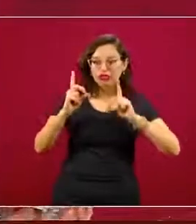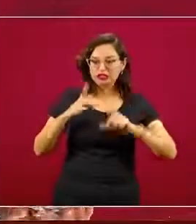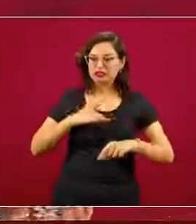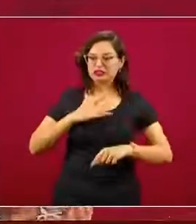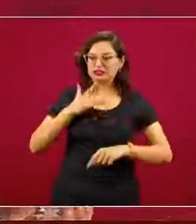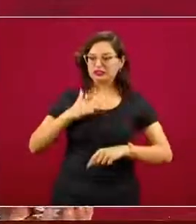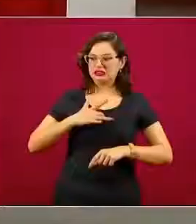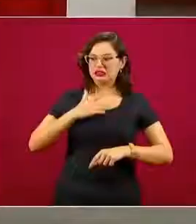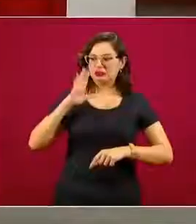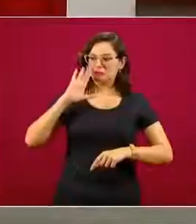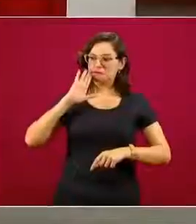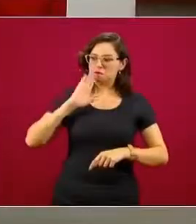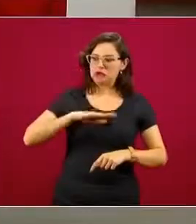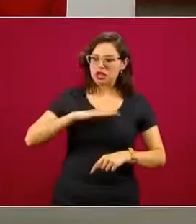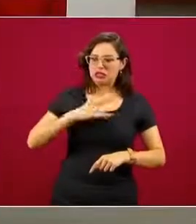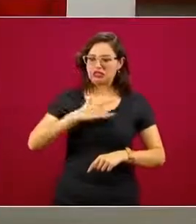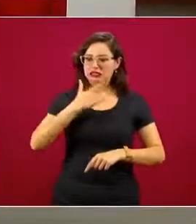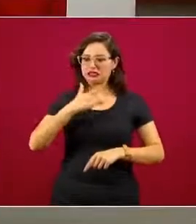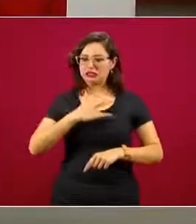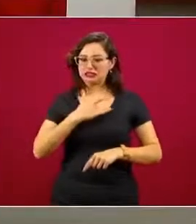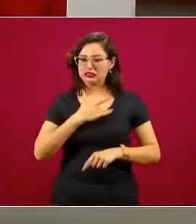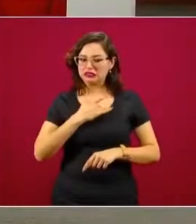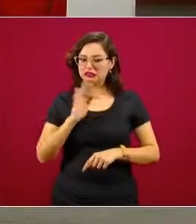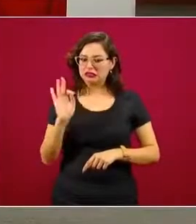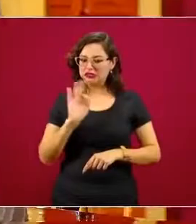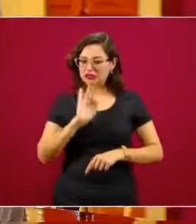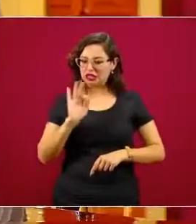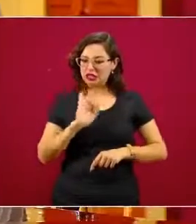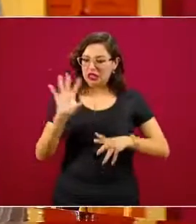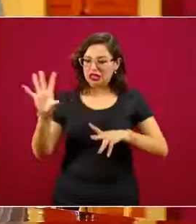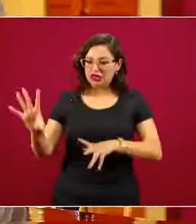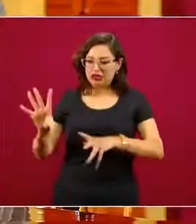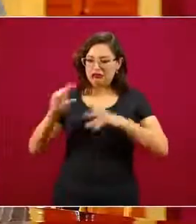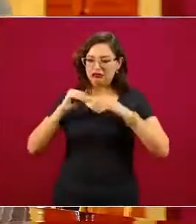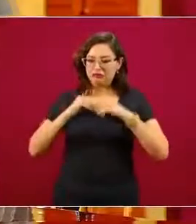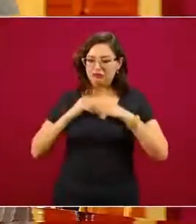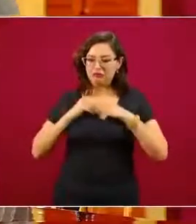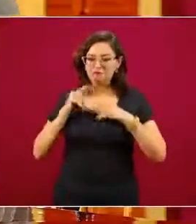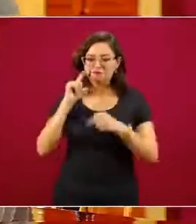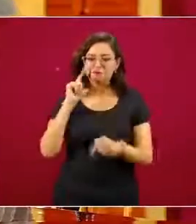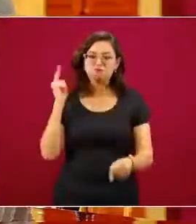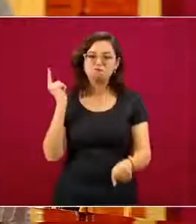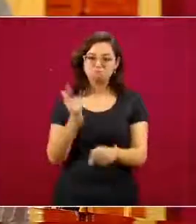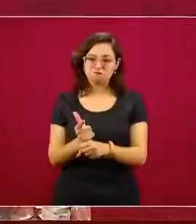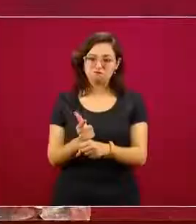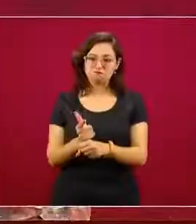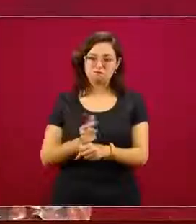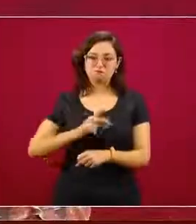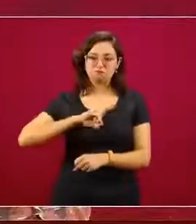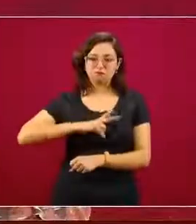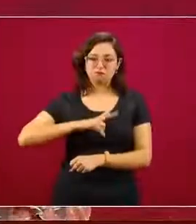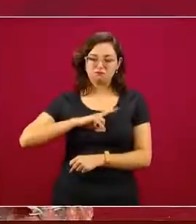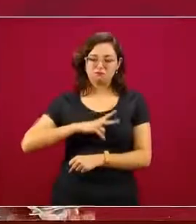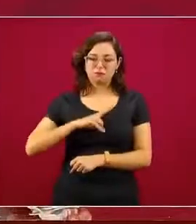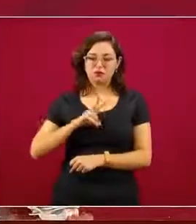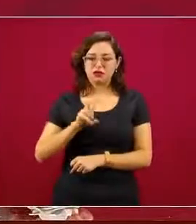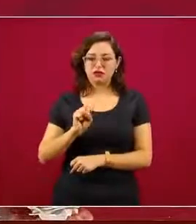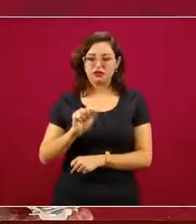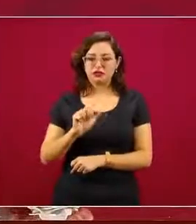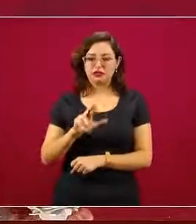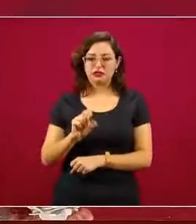percibida de que la persona tenga la condición que me interesa detectar, en este caso, infección por el virus